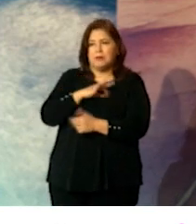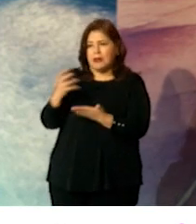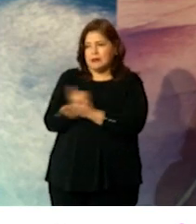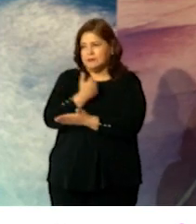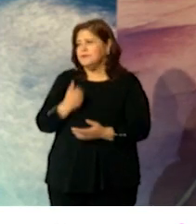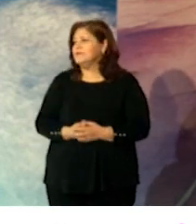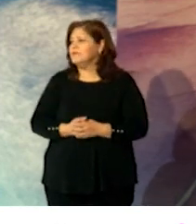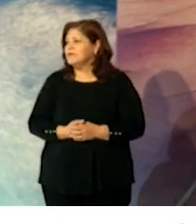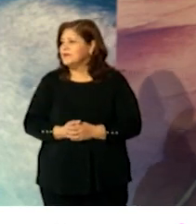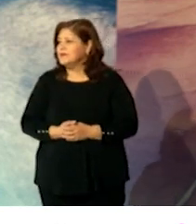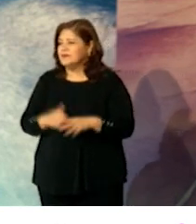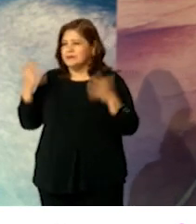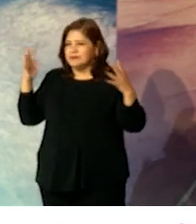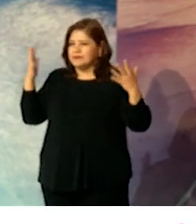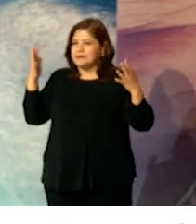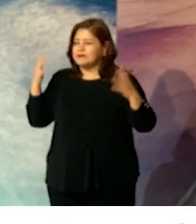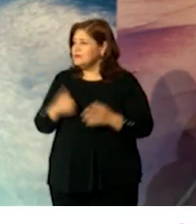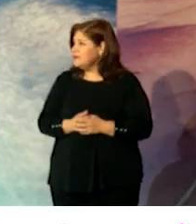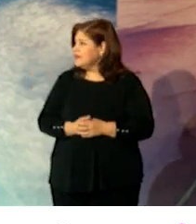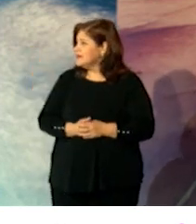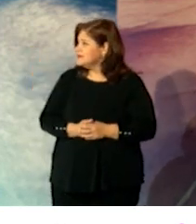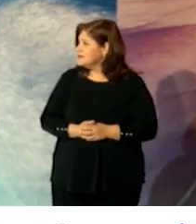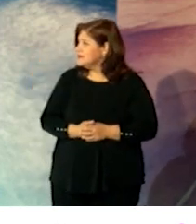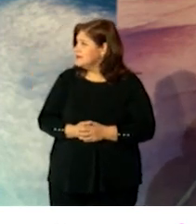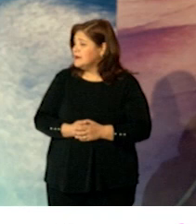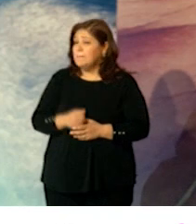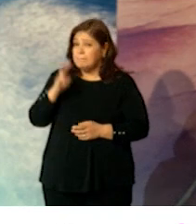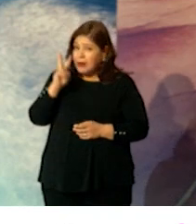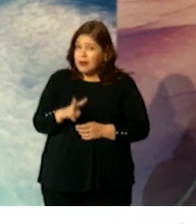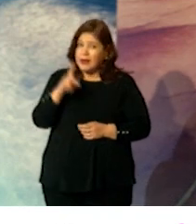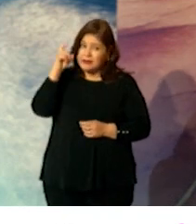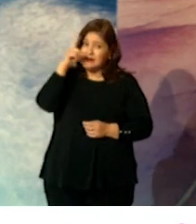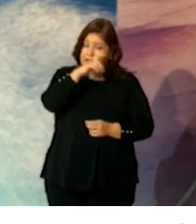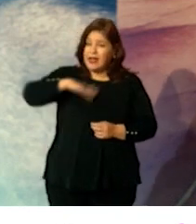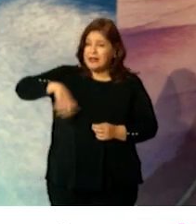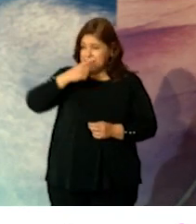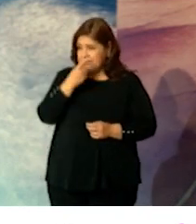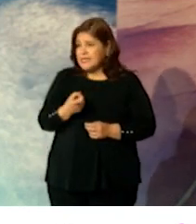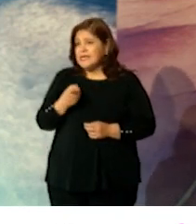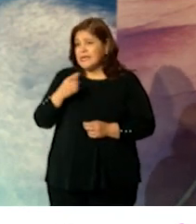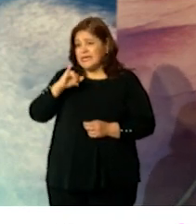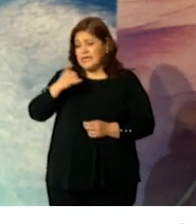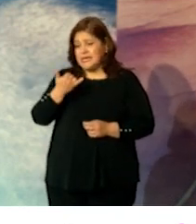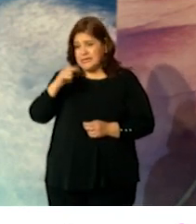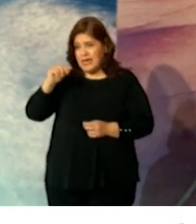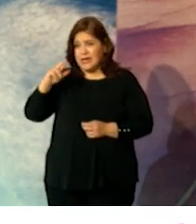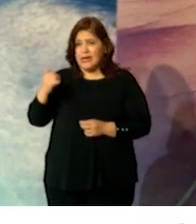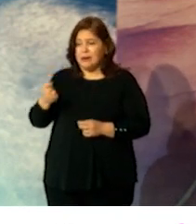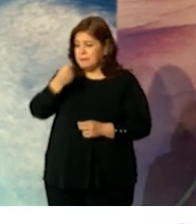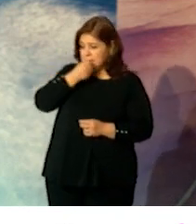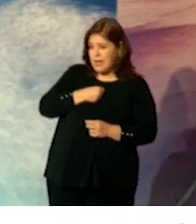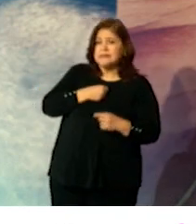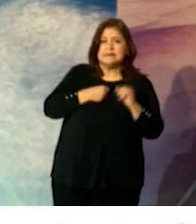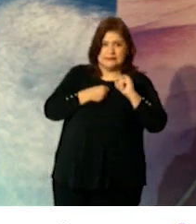realmente gracias, pero es muy difícil, como decía Yari, aquí nos dan el micrófono, afuera